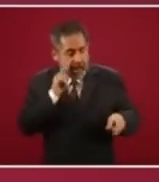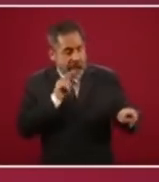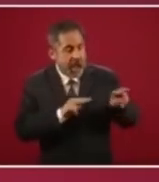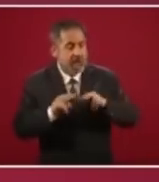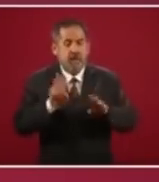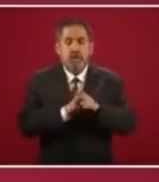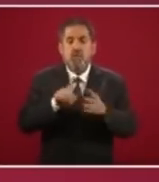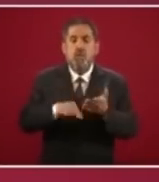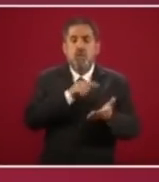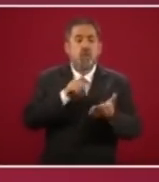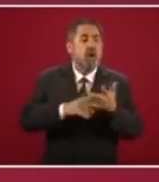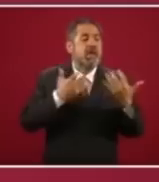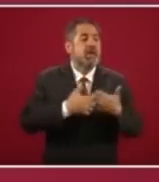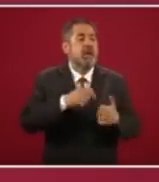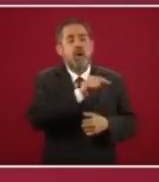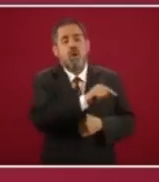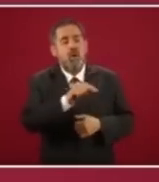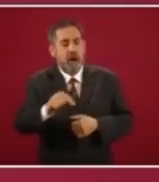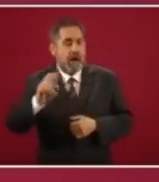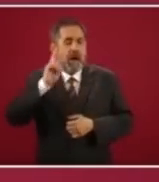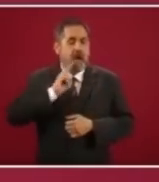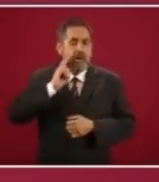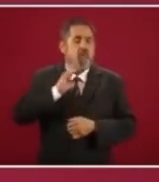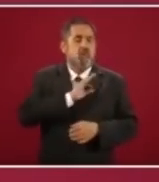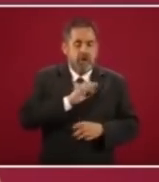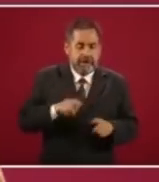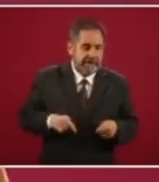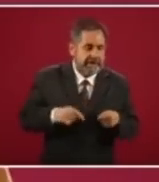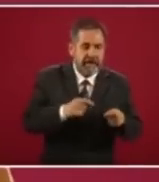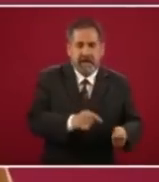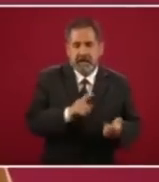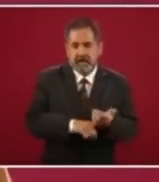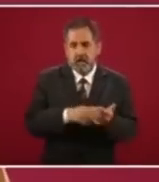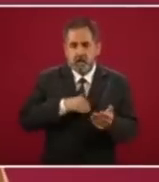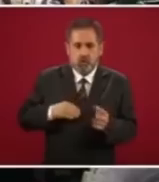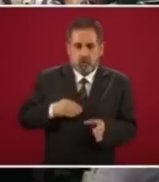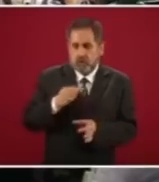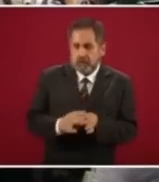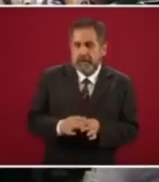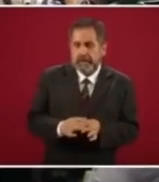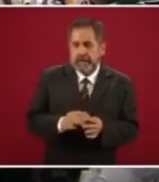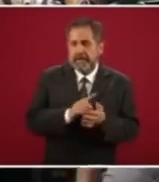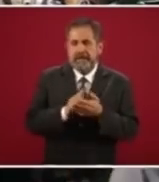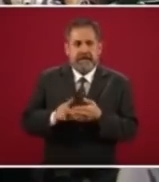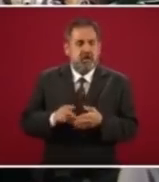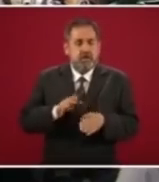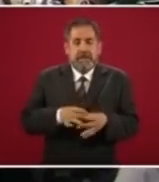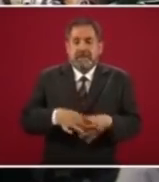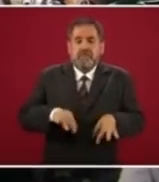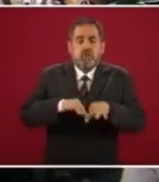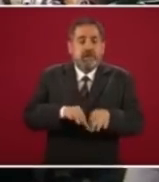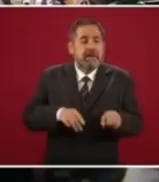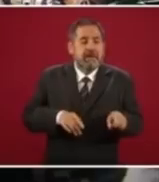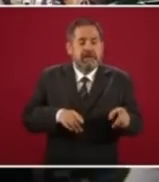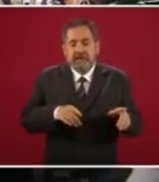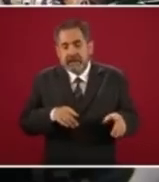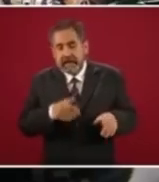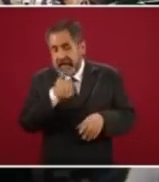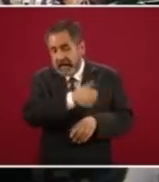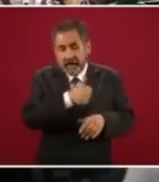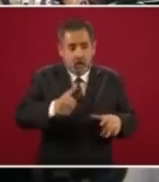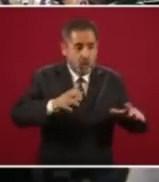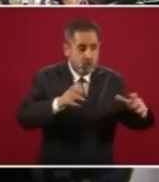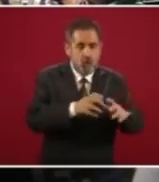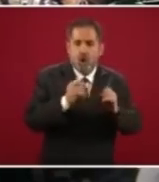a los centros de trabajo y verificar que en efecto se estén dando cumplimiento a los derechos básicos individuales y colectivos,